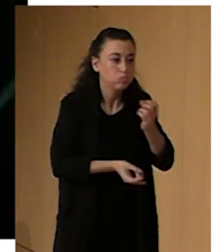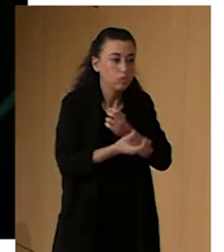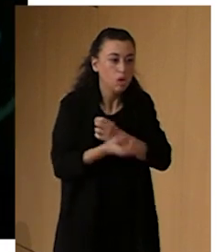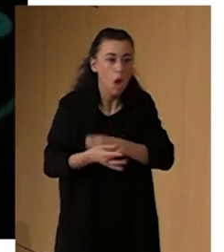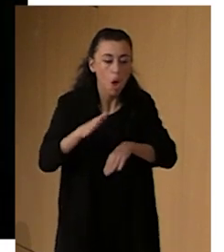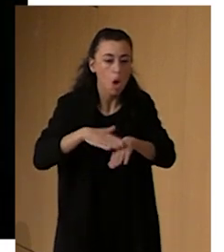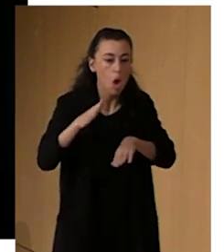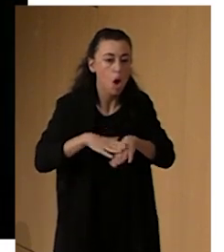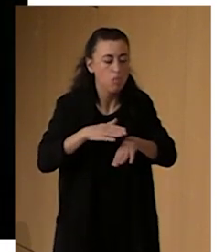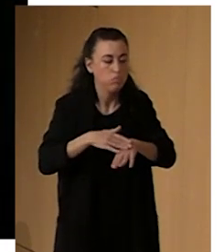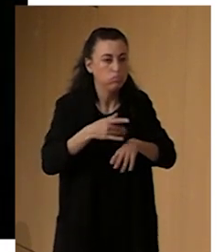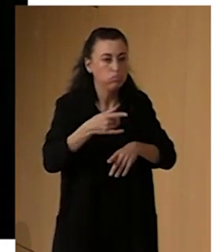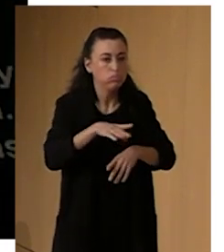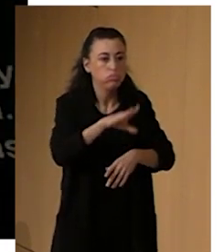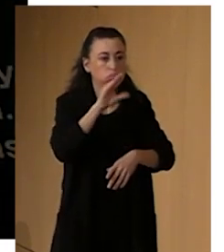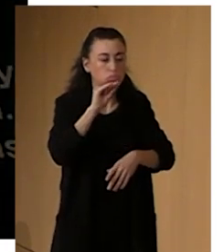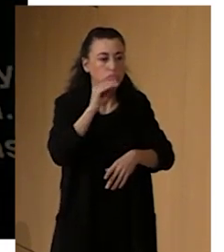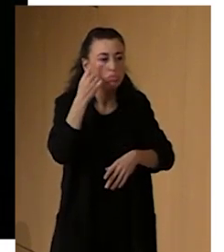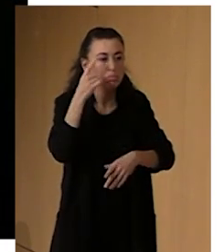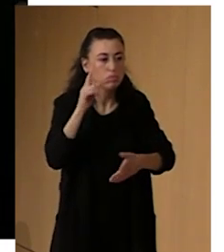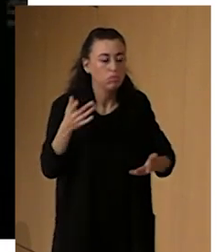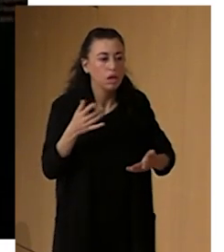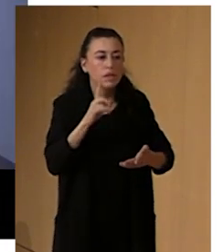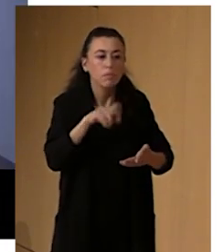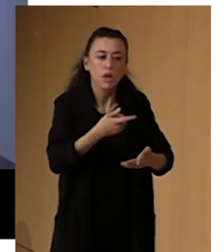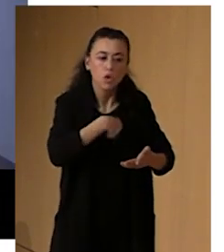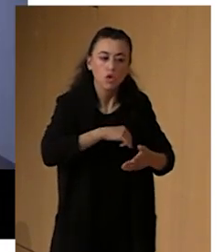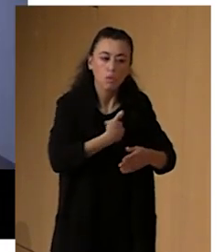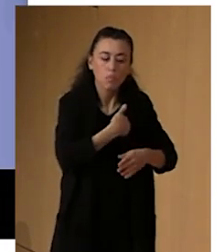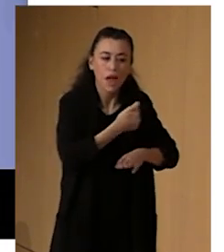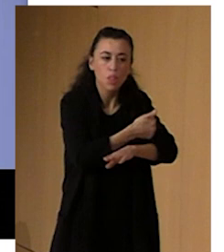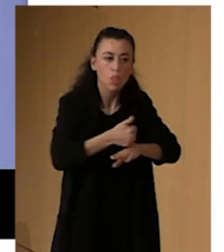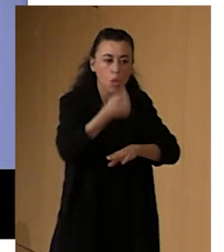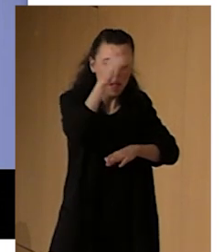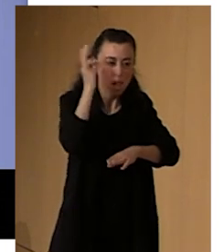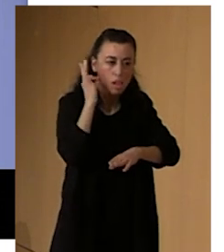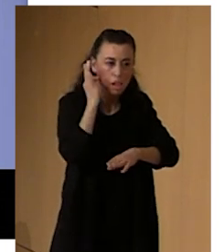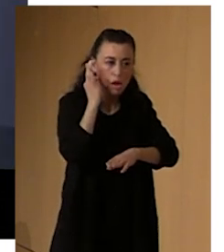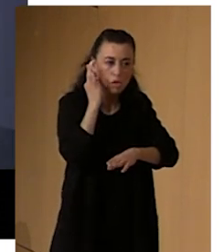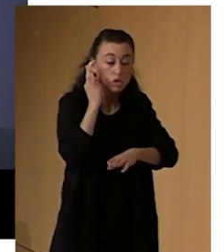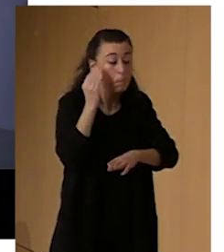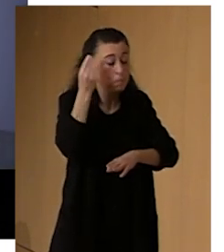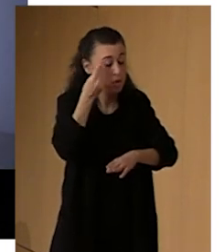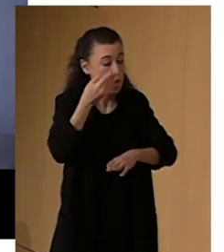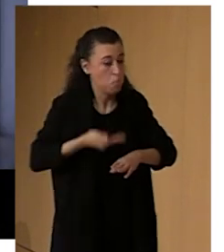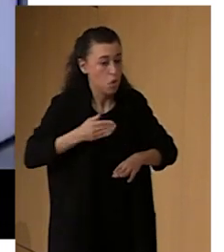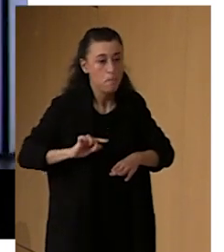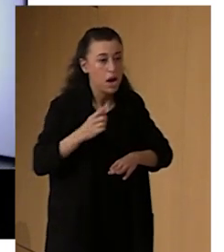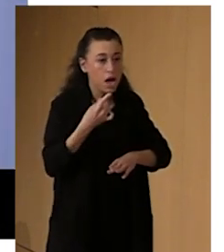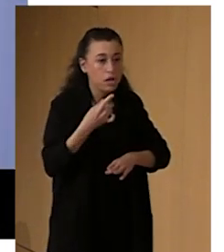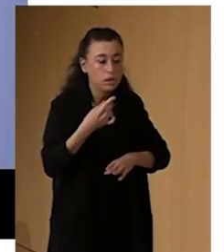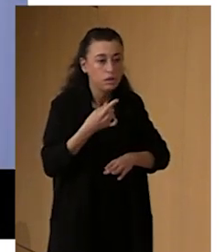todo y también qué podemos hacer como ciudadanos y yo creo que esto es la parte más importante